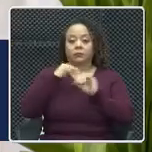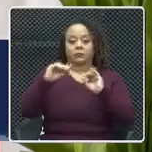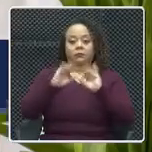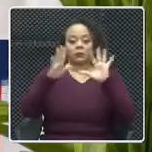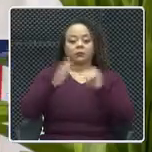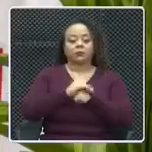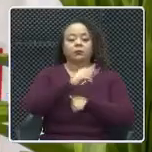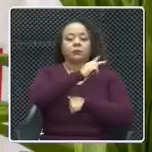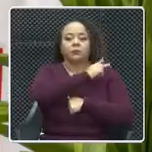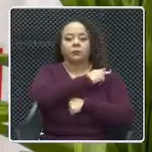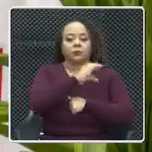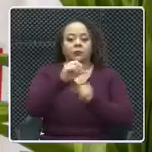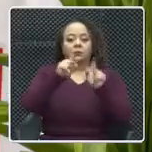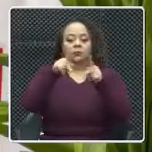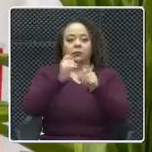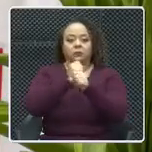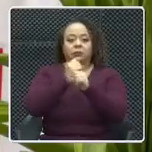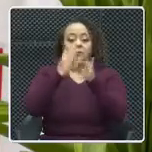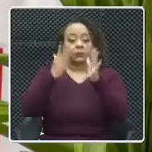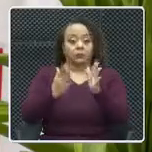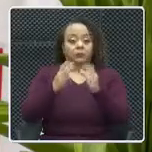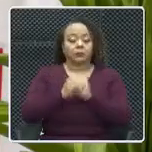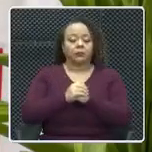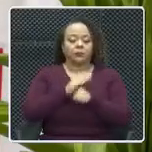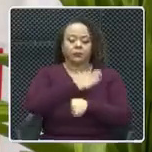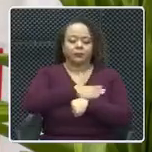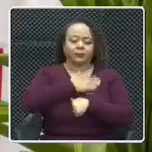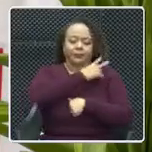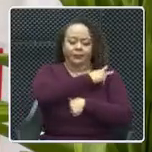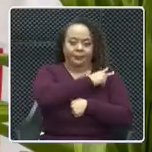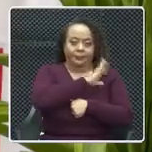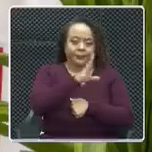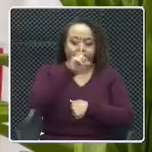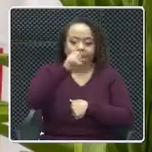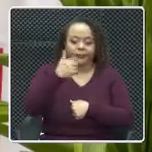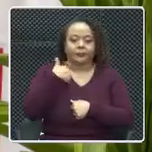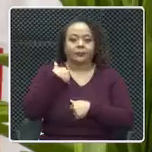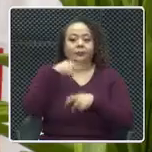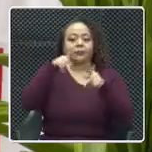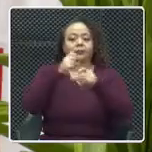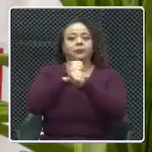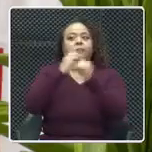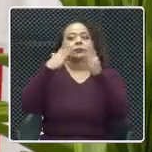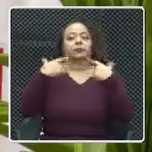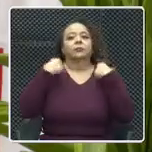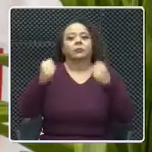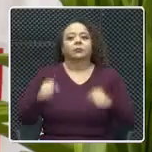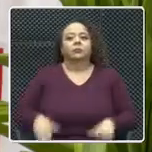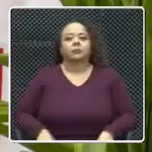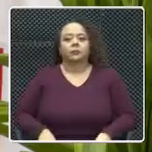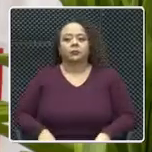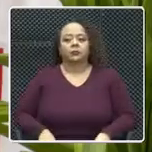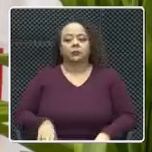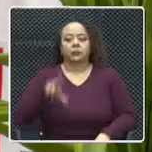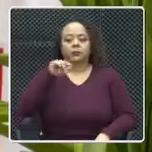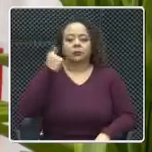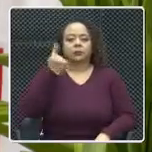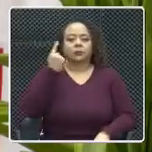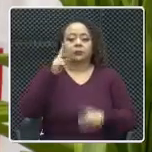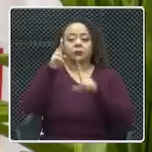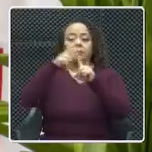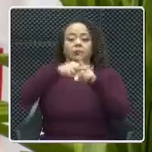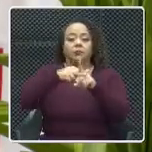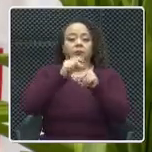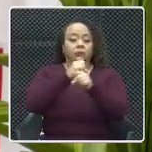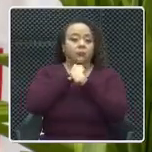el patrono o la persona empleadora debe de velar por tener personas trabajadoras sanas y que no simplemente la aplicación de